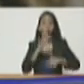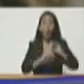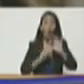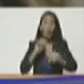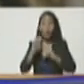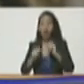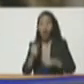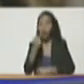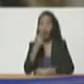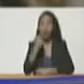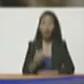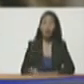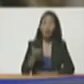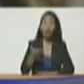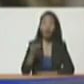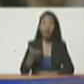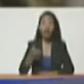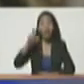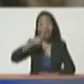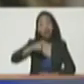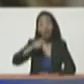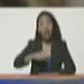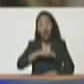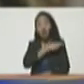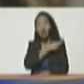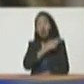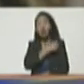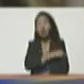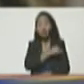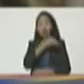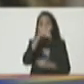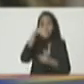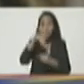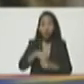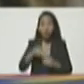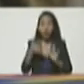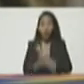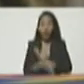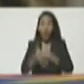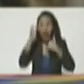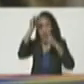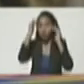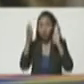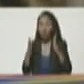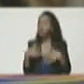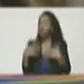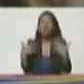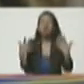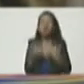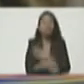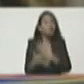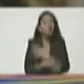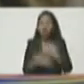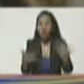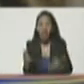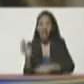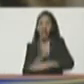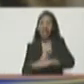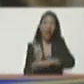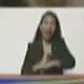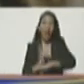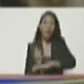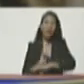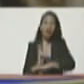imprescindibles y a la necesaria hospitalización? ¿De qué sirvieron la velocidad de